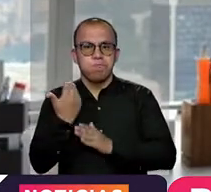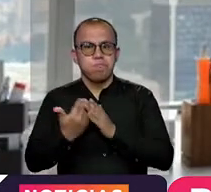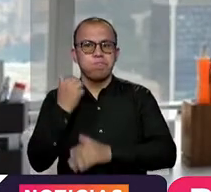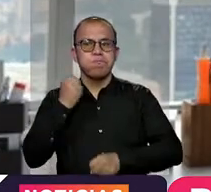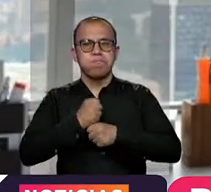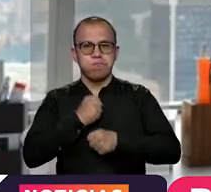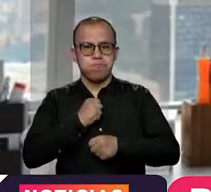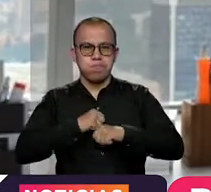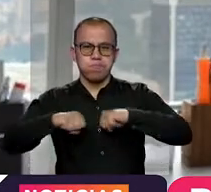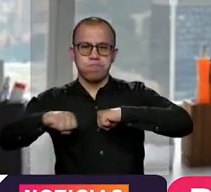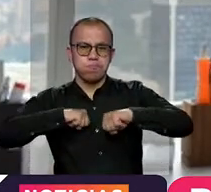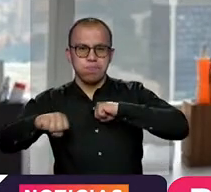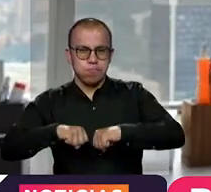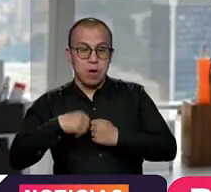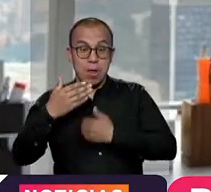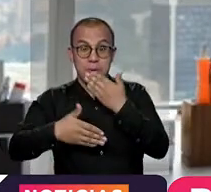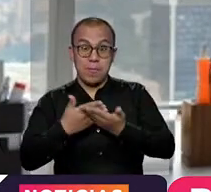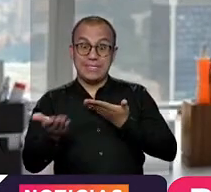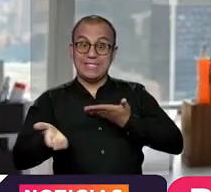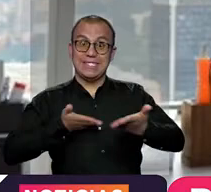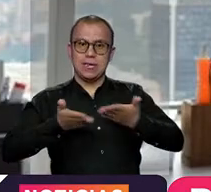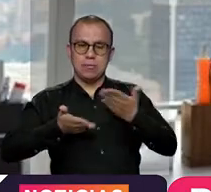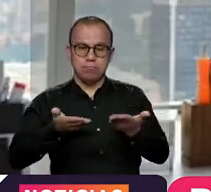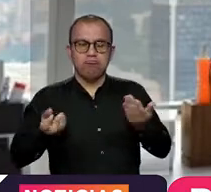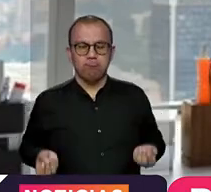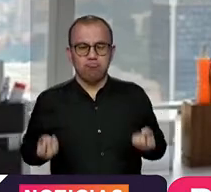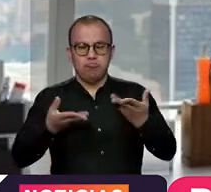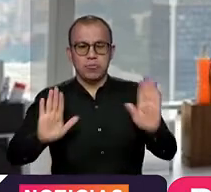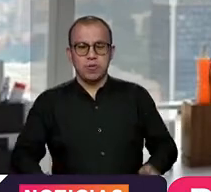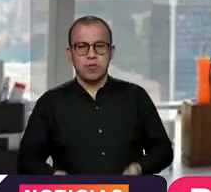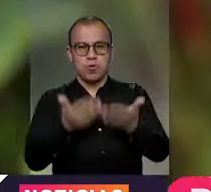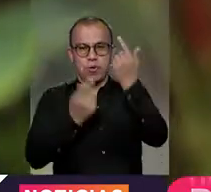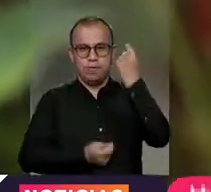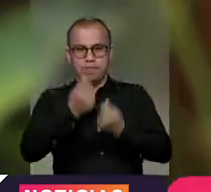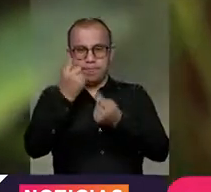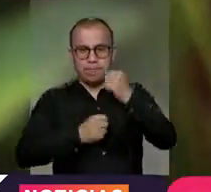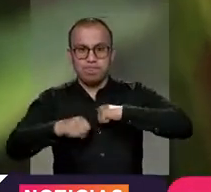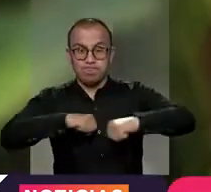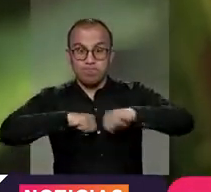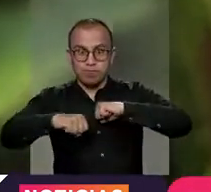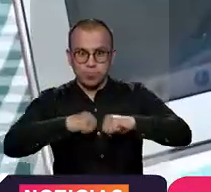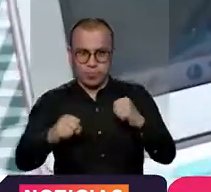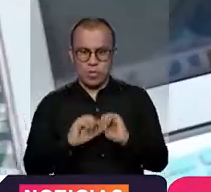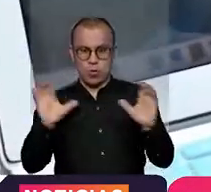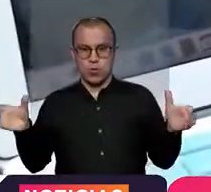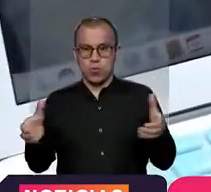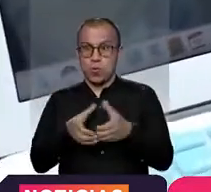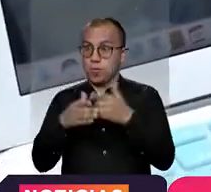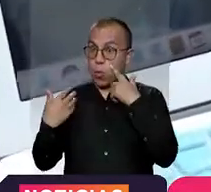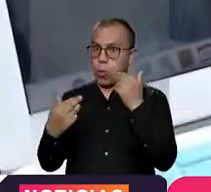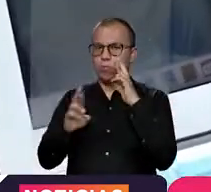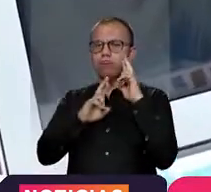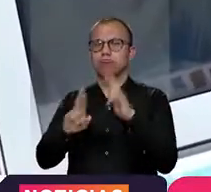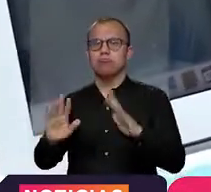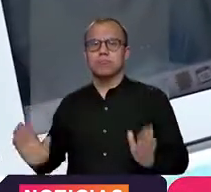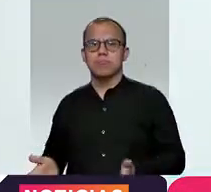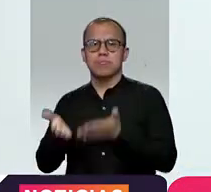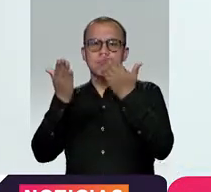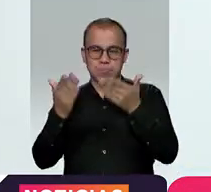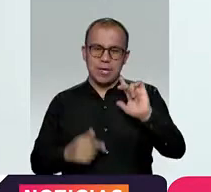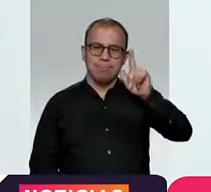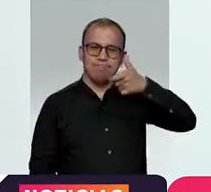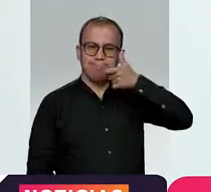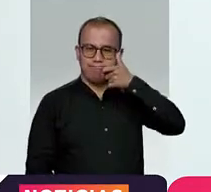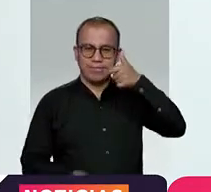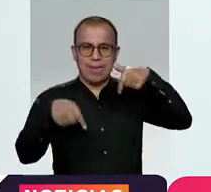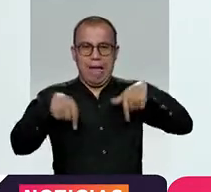al auge de las exportaciones de servicios y a la reactivación económica de Colombia. ProColombia resaltó el crecimiento de los servicios de call center